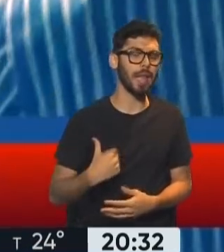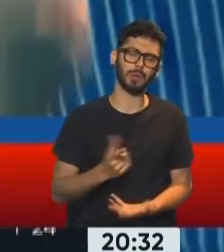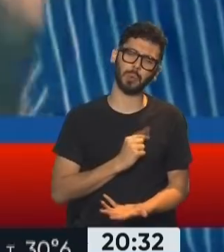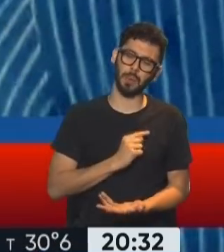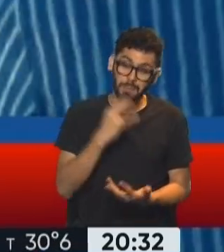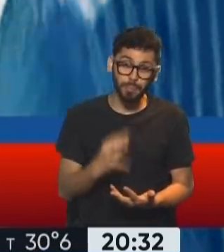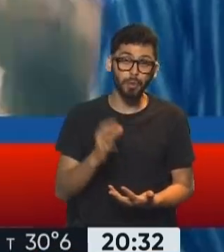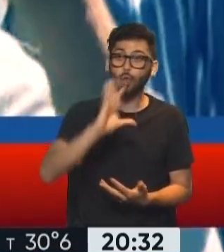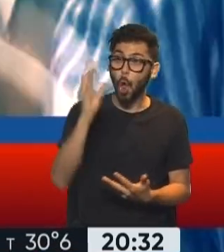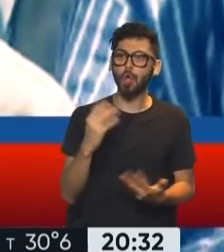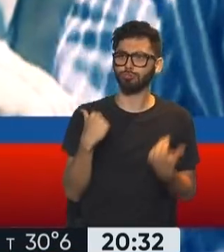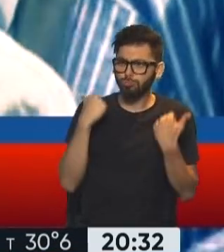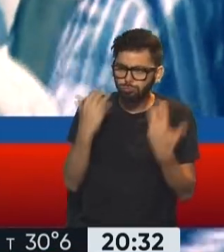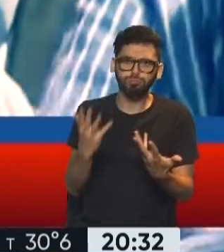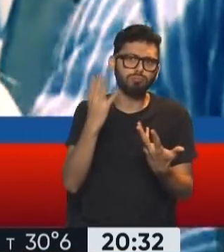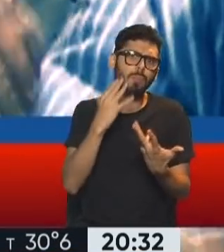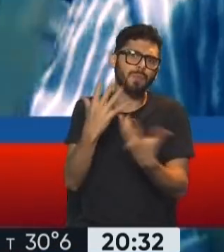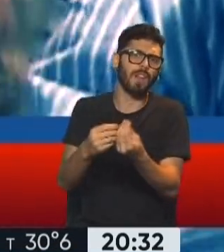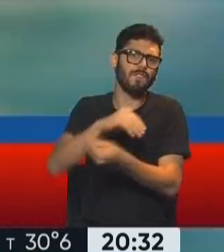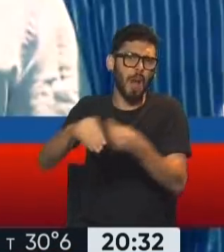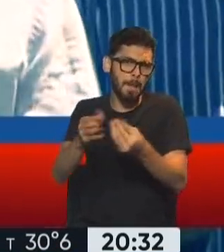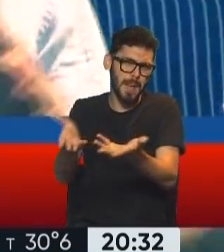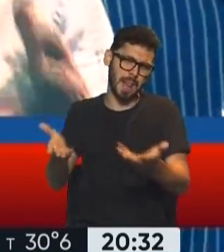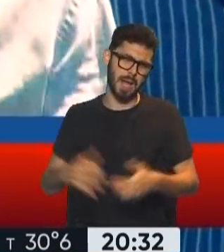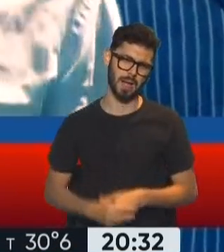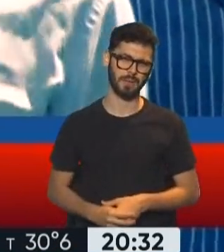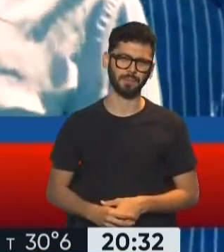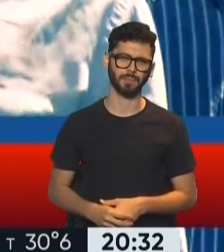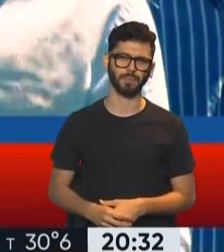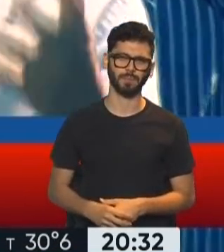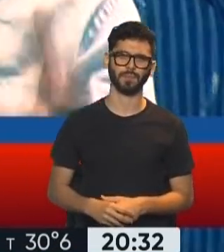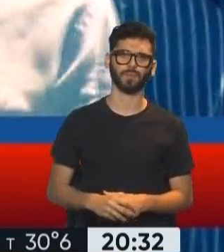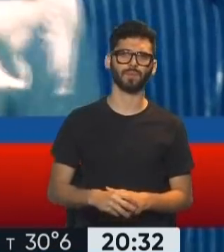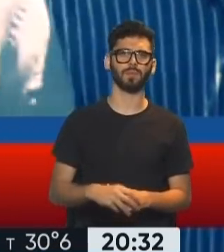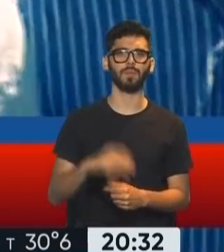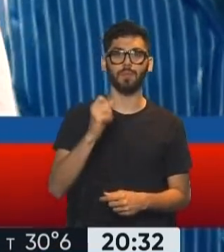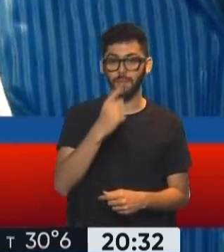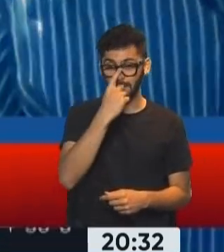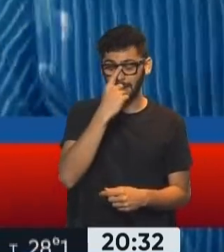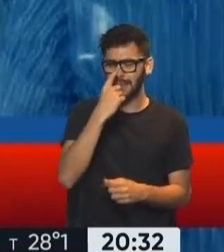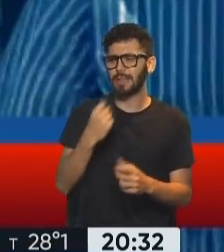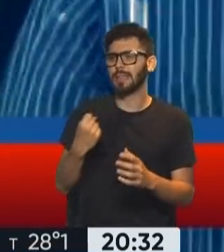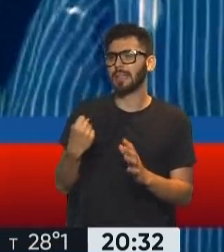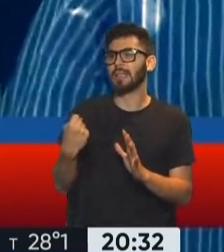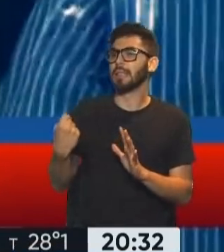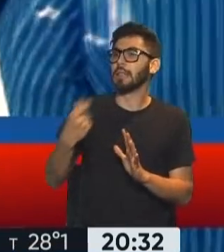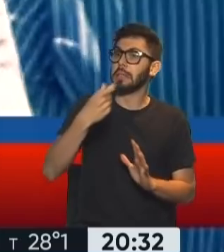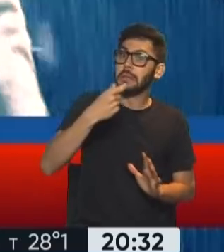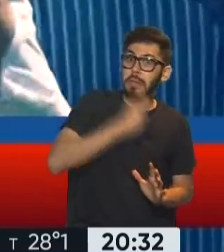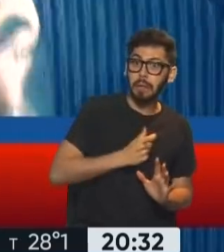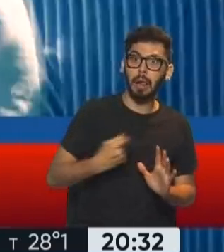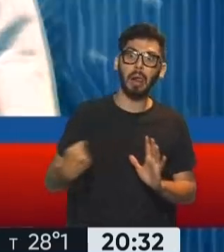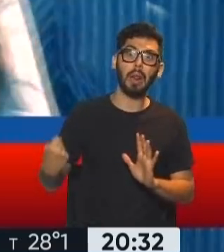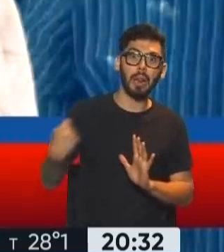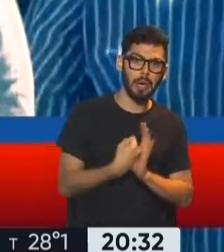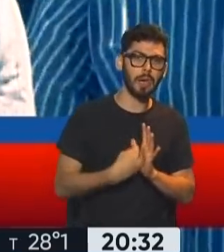seguimos estando solidarios con los familiares de Lara San Juan. A más agresión, a cada golpe, a cada calumnia, a cada mentira, más